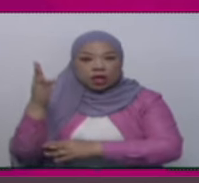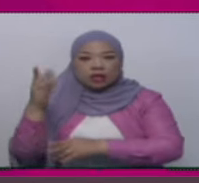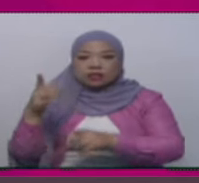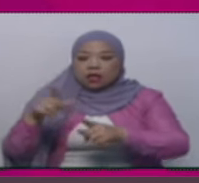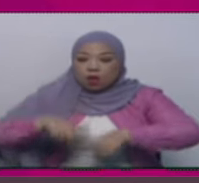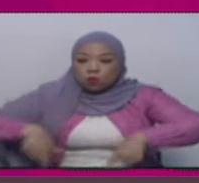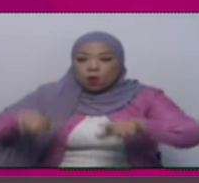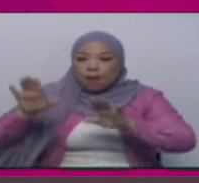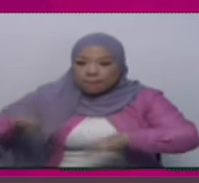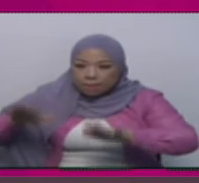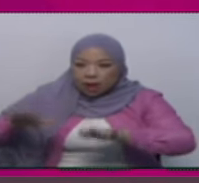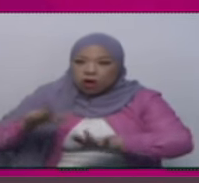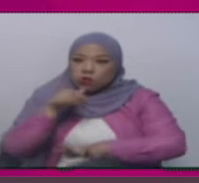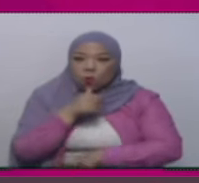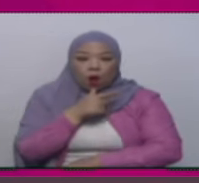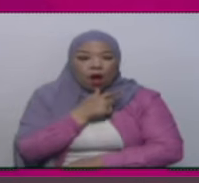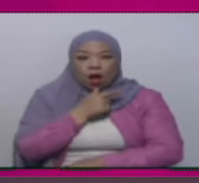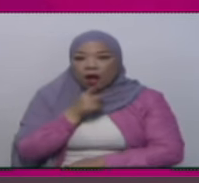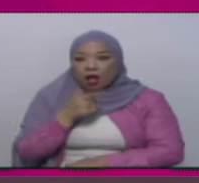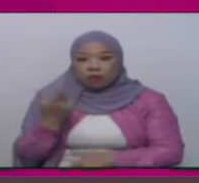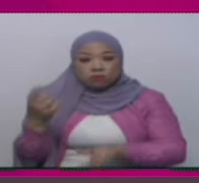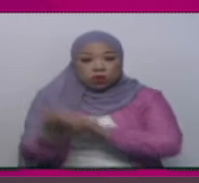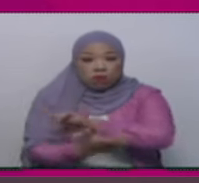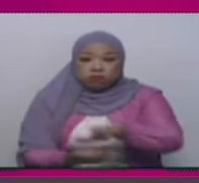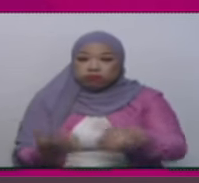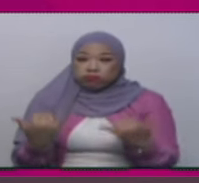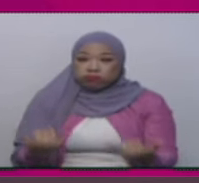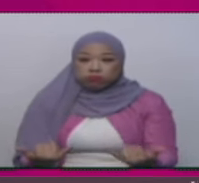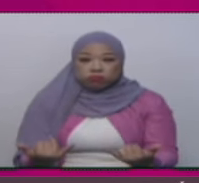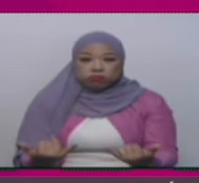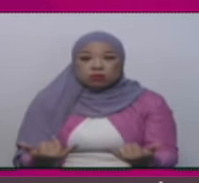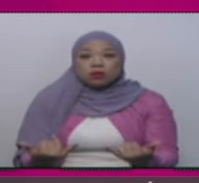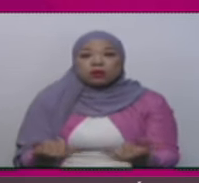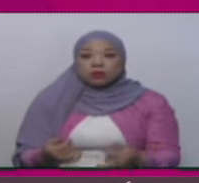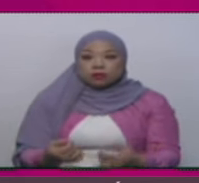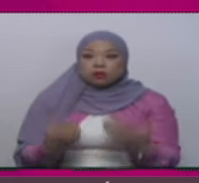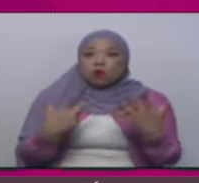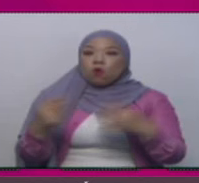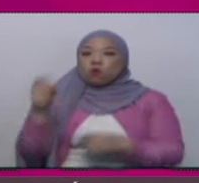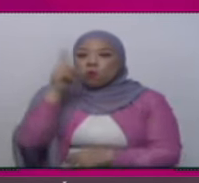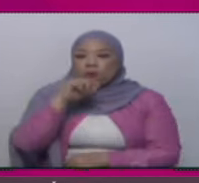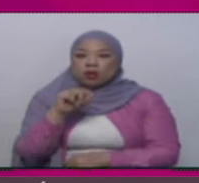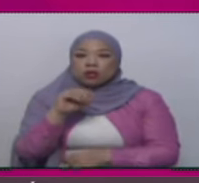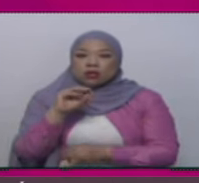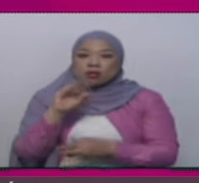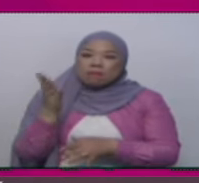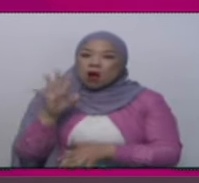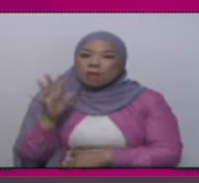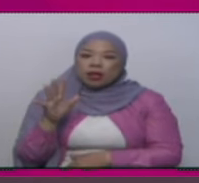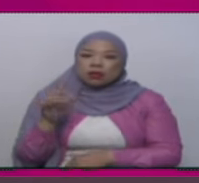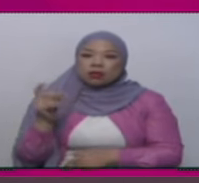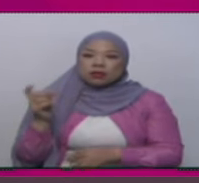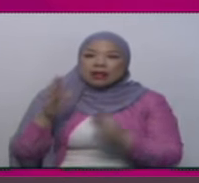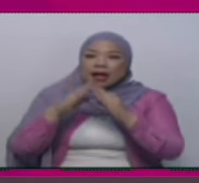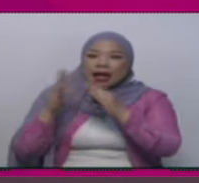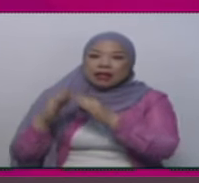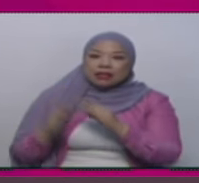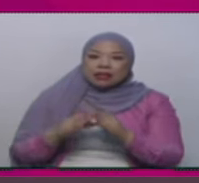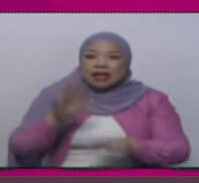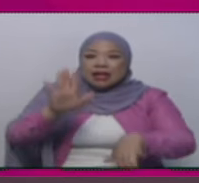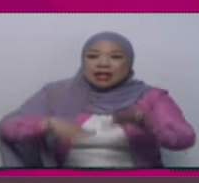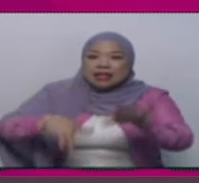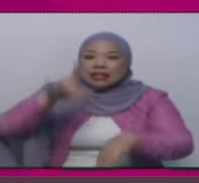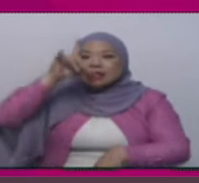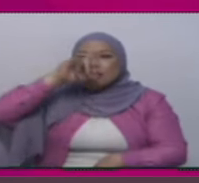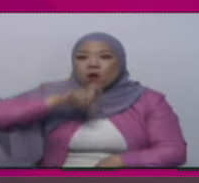allí, que podemos mostrar en pantalla, presidente, que podría necesitarse 80 años para reconstruir las casas, porque al menos 15 años se va a